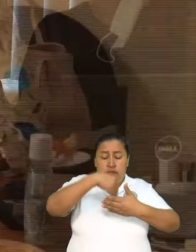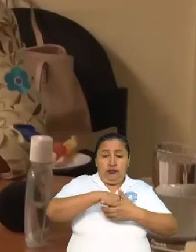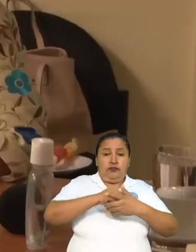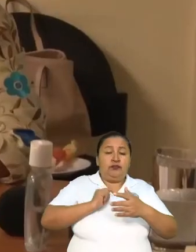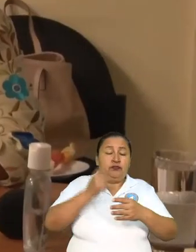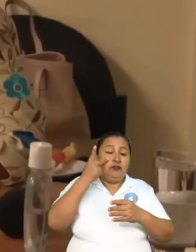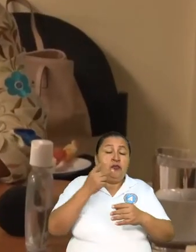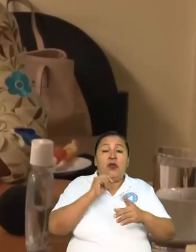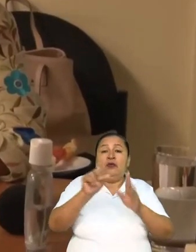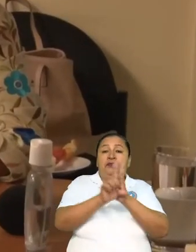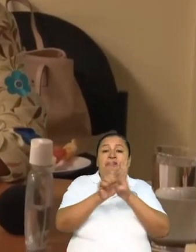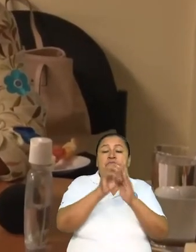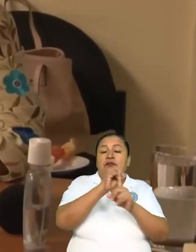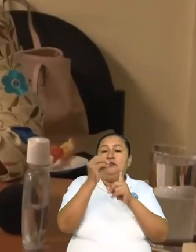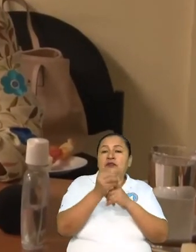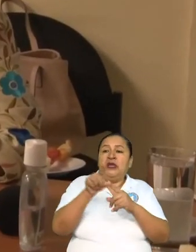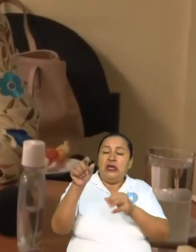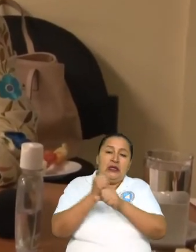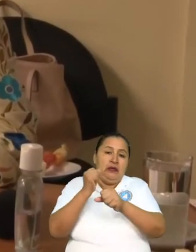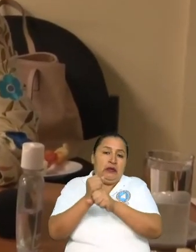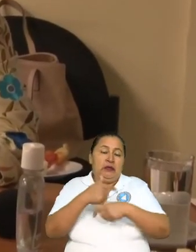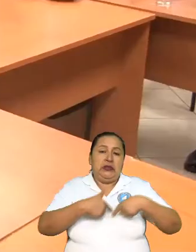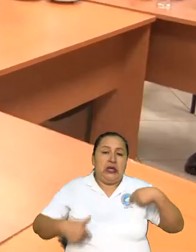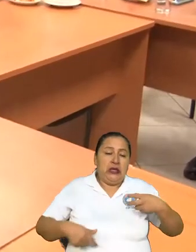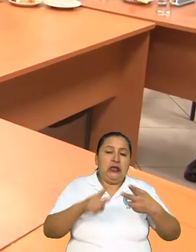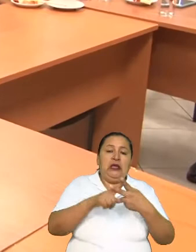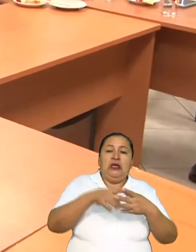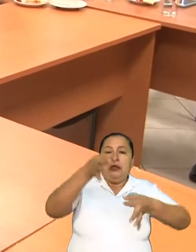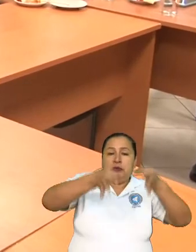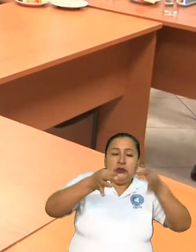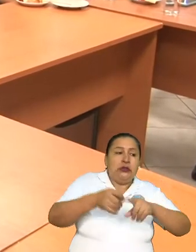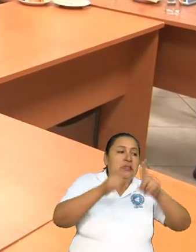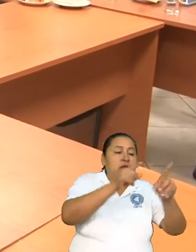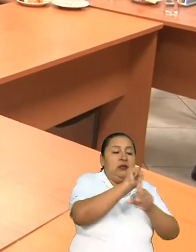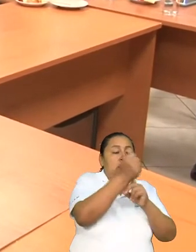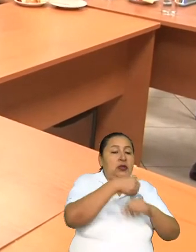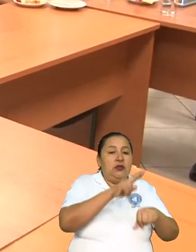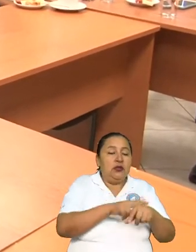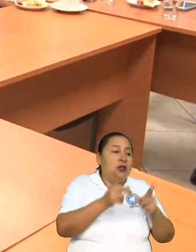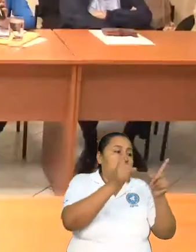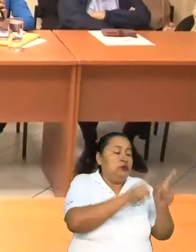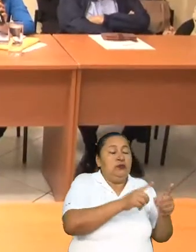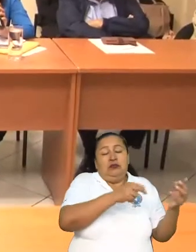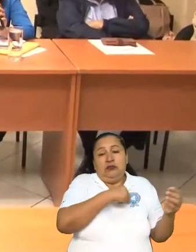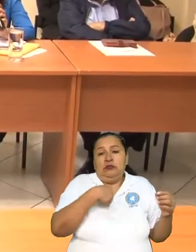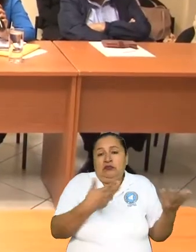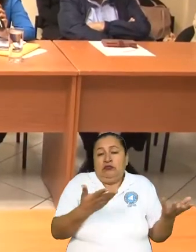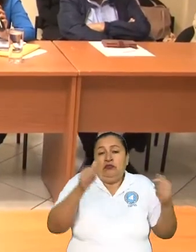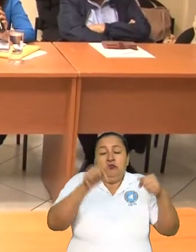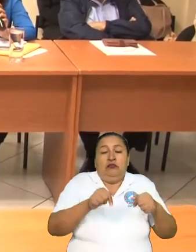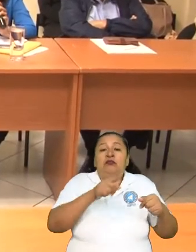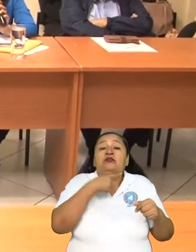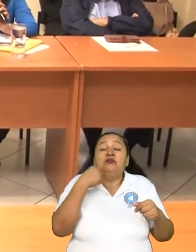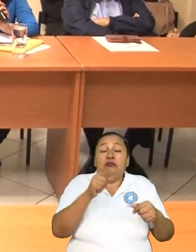ley orgánica del Poder Ejecutivo, del Poder Judicial, de la Asamblea Nacional, la